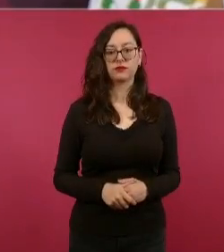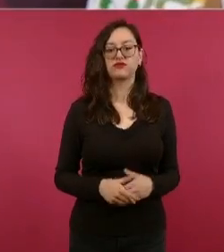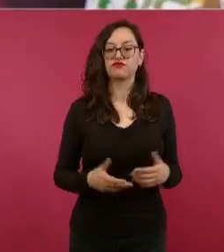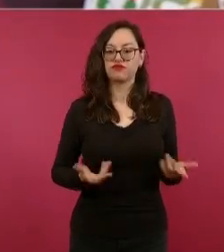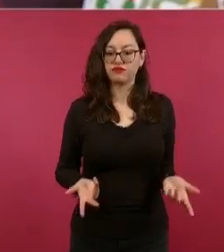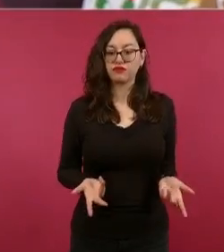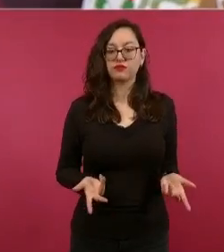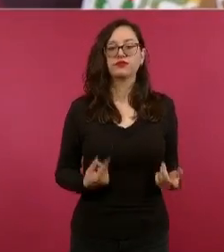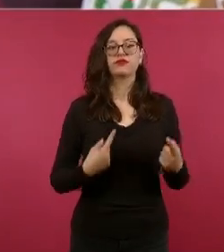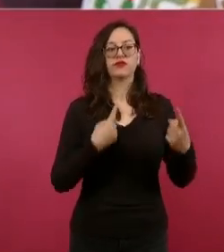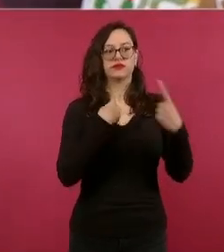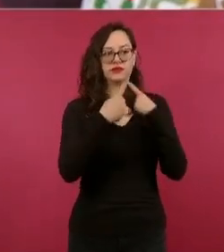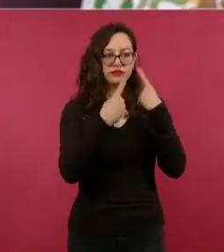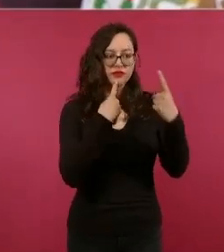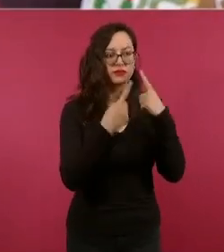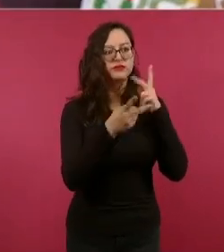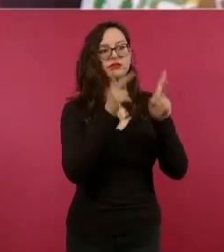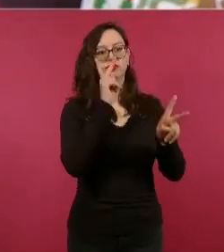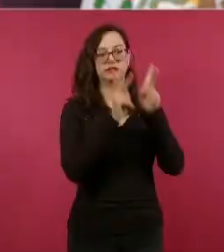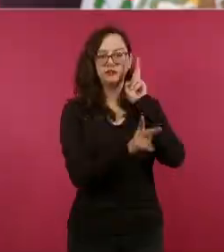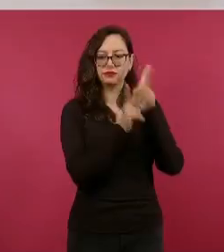Hablamos bastante sobre el tema